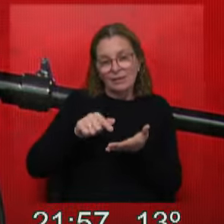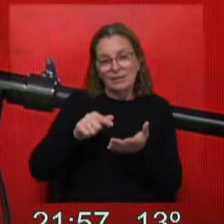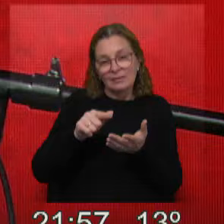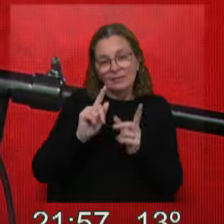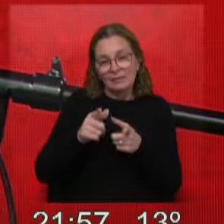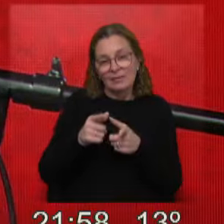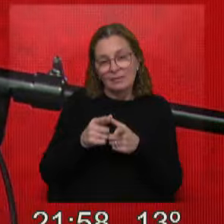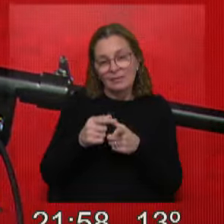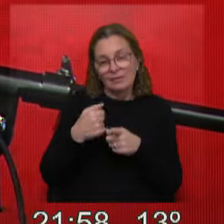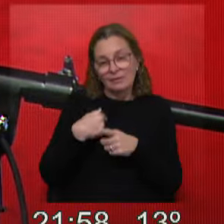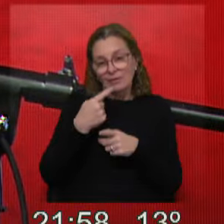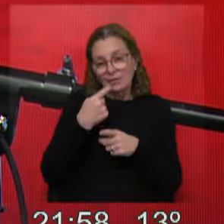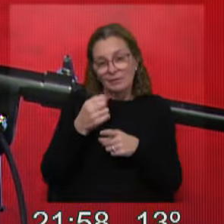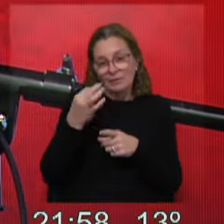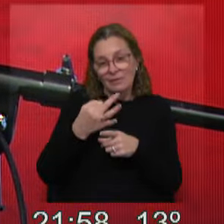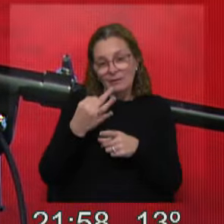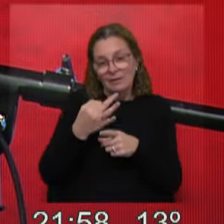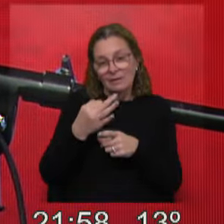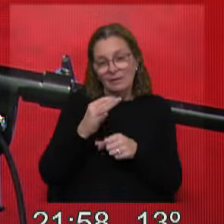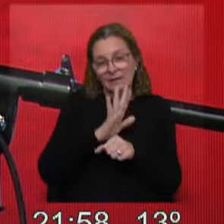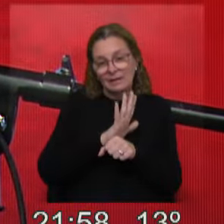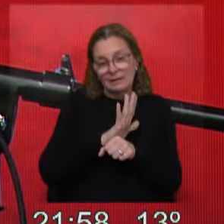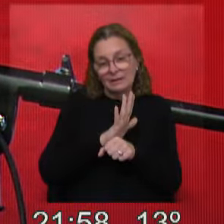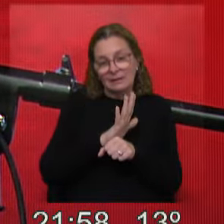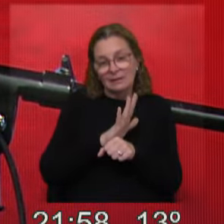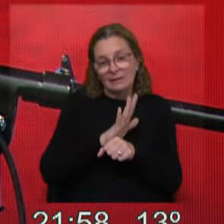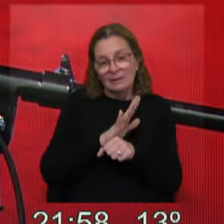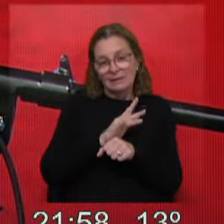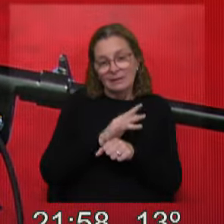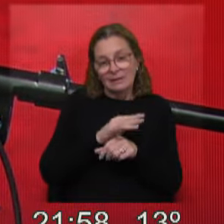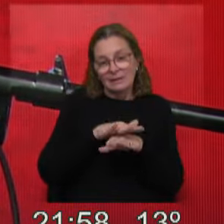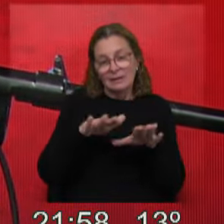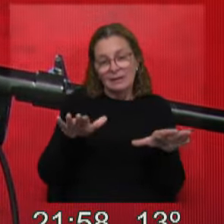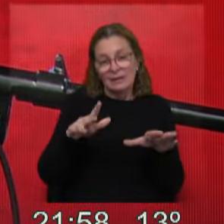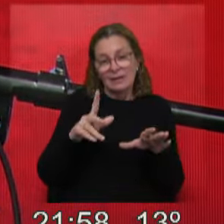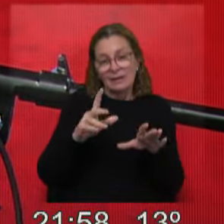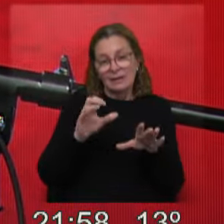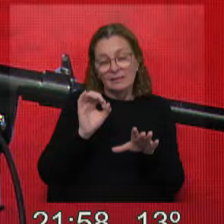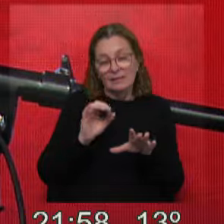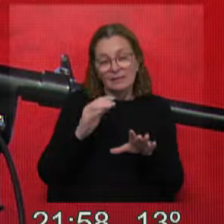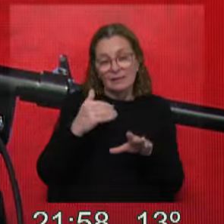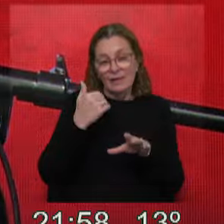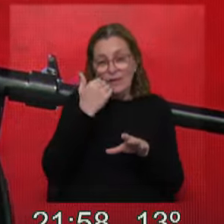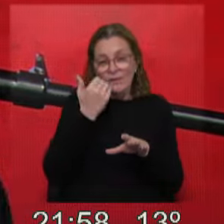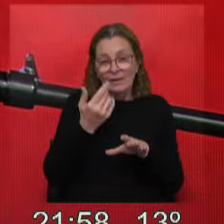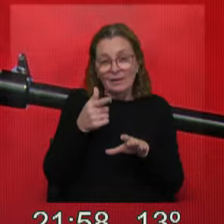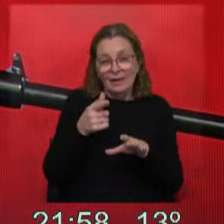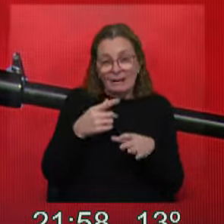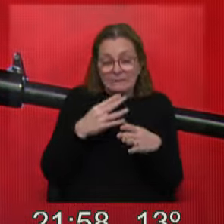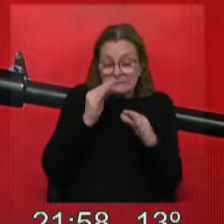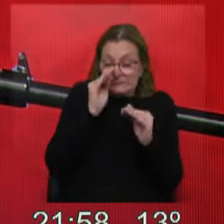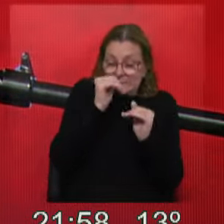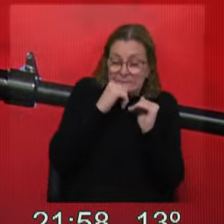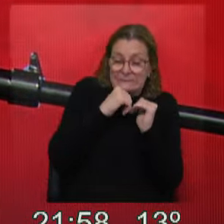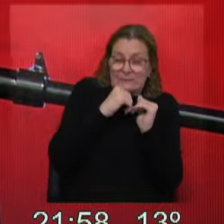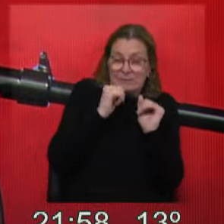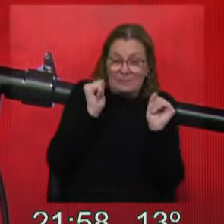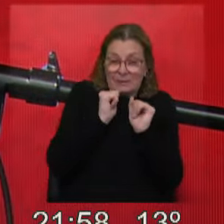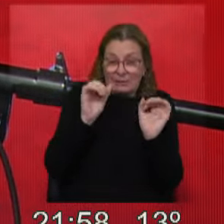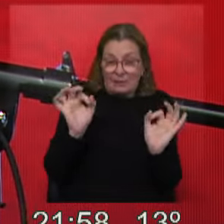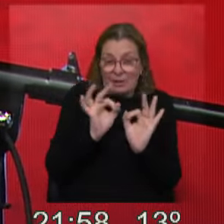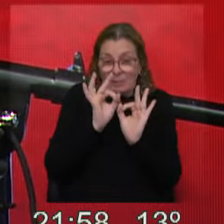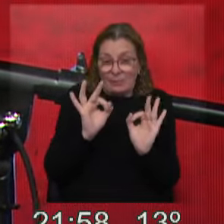tremendo. Yo les digo, de verdad, yo como actriz, actuando en el escenario, cero vergüenza. Ahora vengo acá y soy un pollito mojado con las canciones, de verdad, tipo,